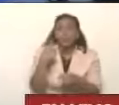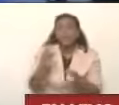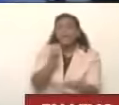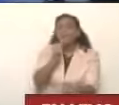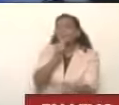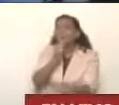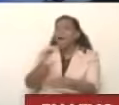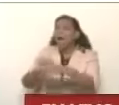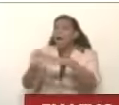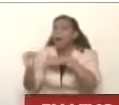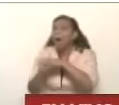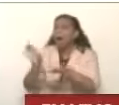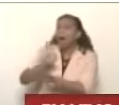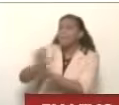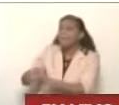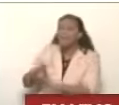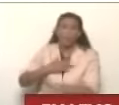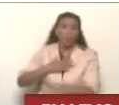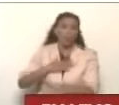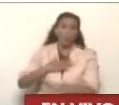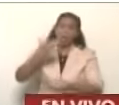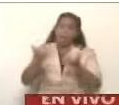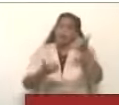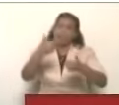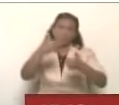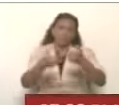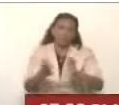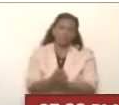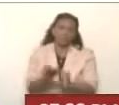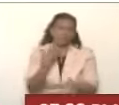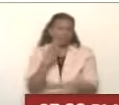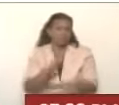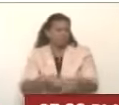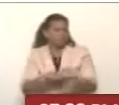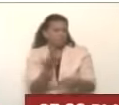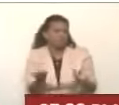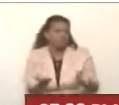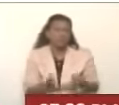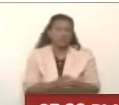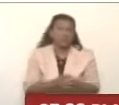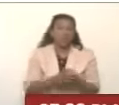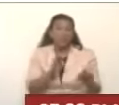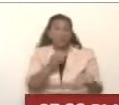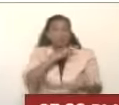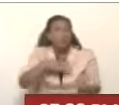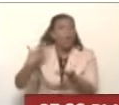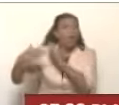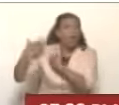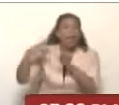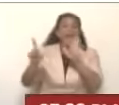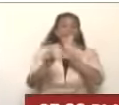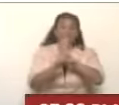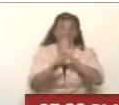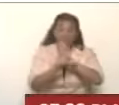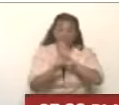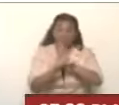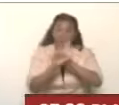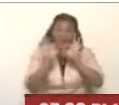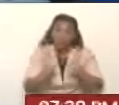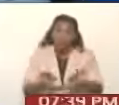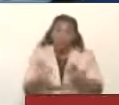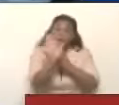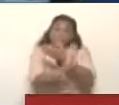pueden optar a cargos de elección popular. Usted en su editorial hablaba de un día histórico que fue la ley orgánica para